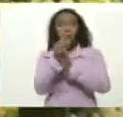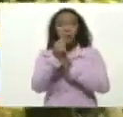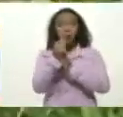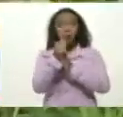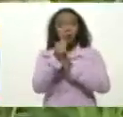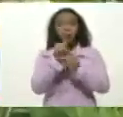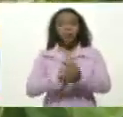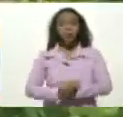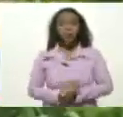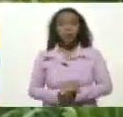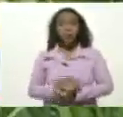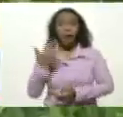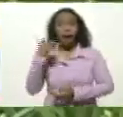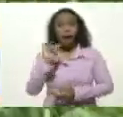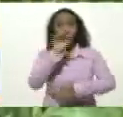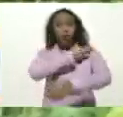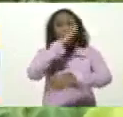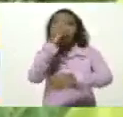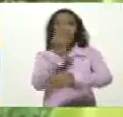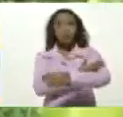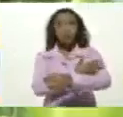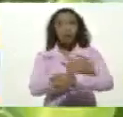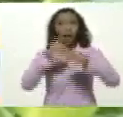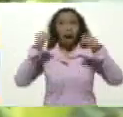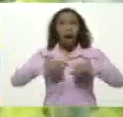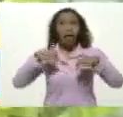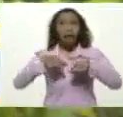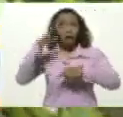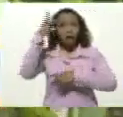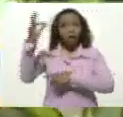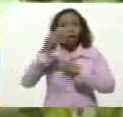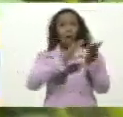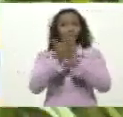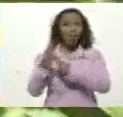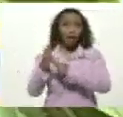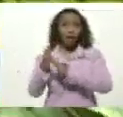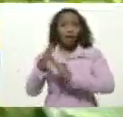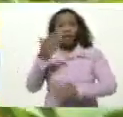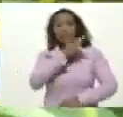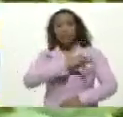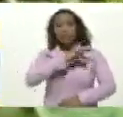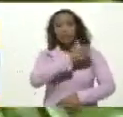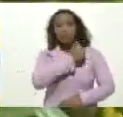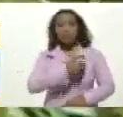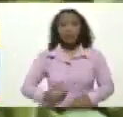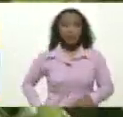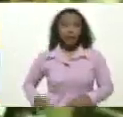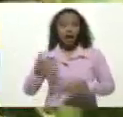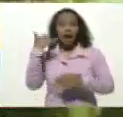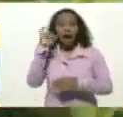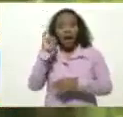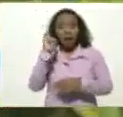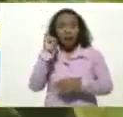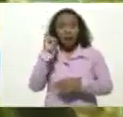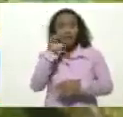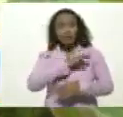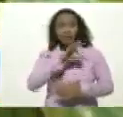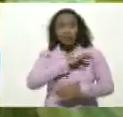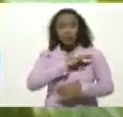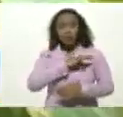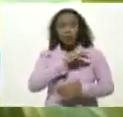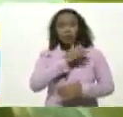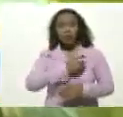tenemos fortalecimiento aquí en el Consejo Comunal de Edén, señor presidente. Tenemos en los prendedores, señor